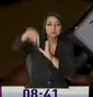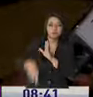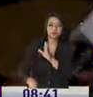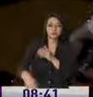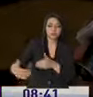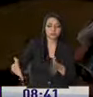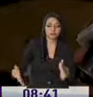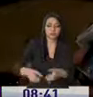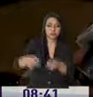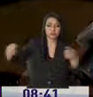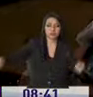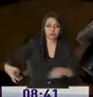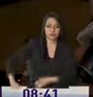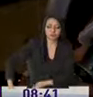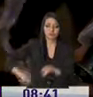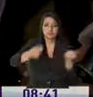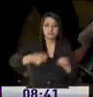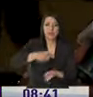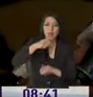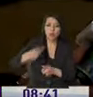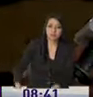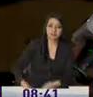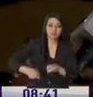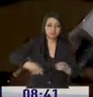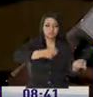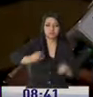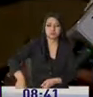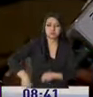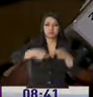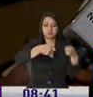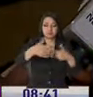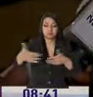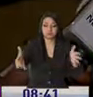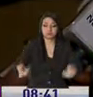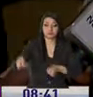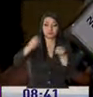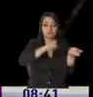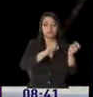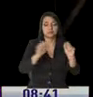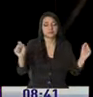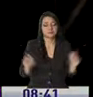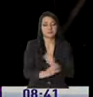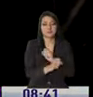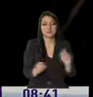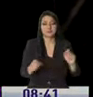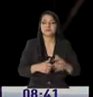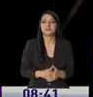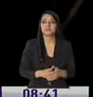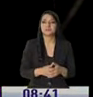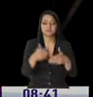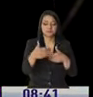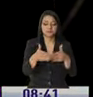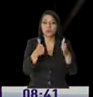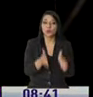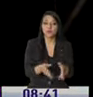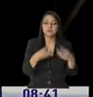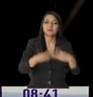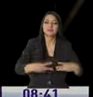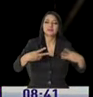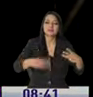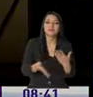de los pozos cúbicos que tienen. De ahí sacaban agua para botar ahí. El material combustible que se encontraba al interior del